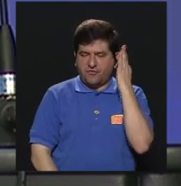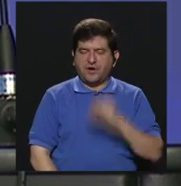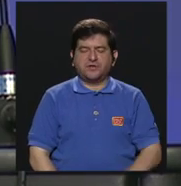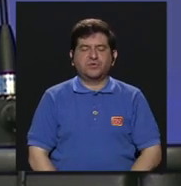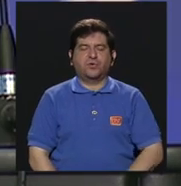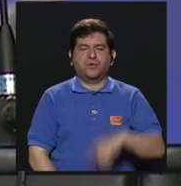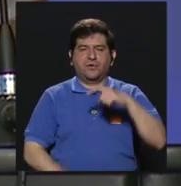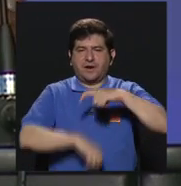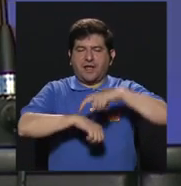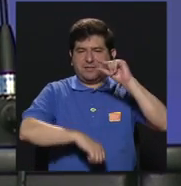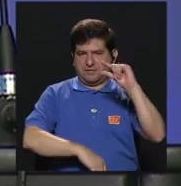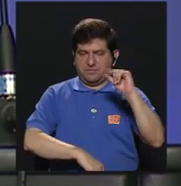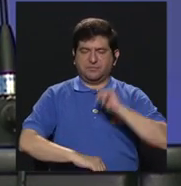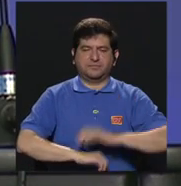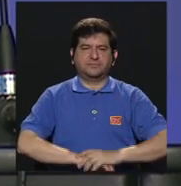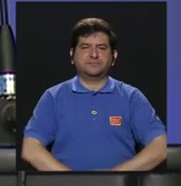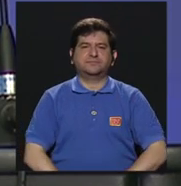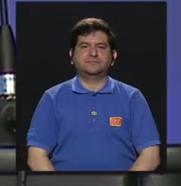en ejercicio.